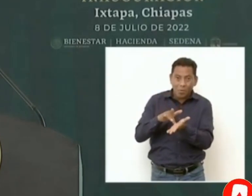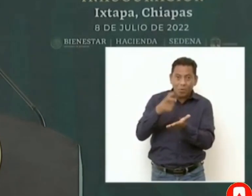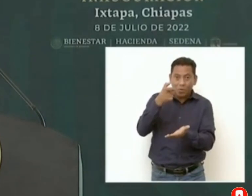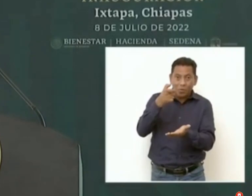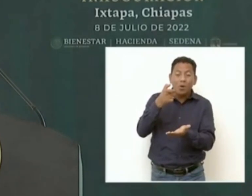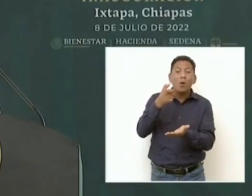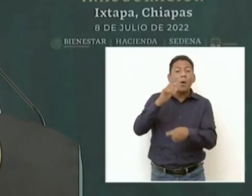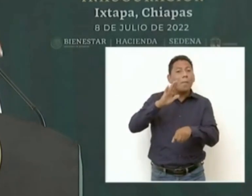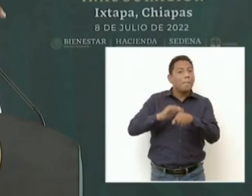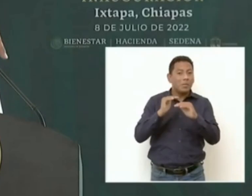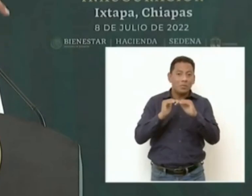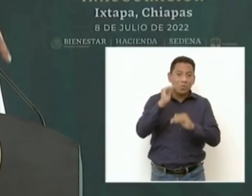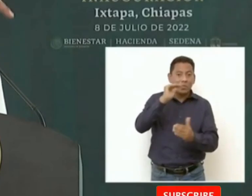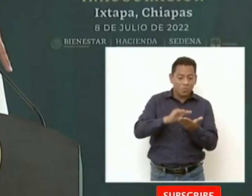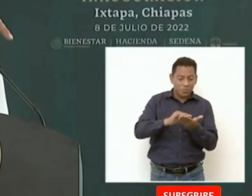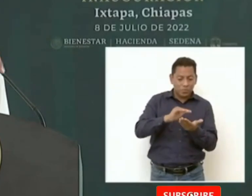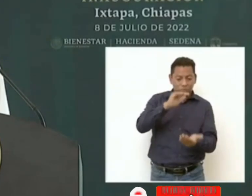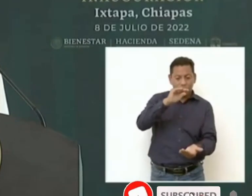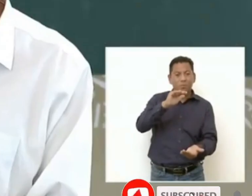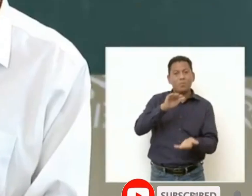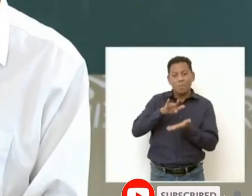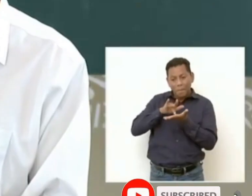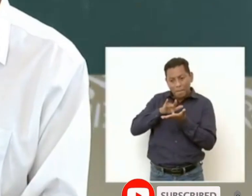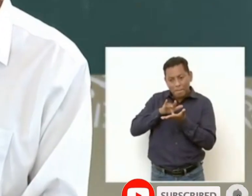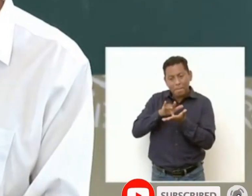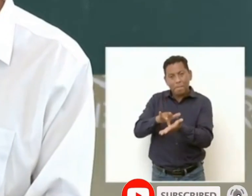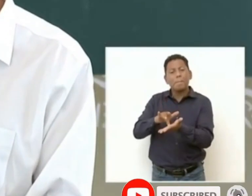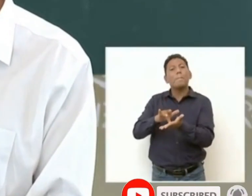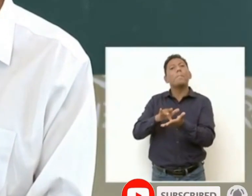presupuesto para estos programas de bienestar.